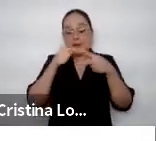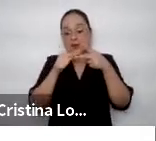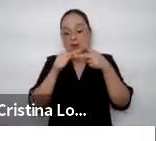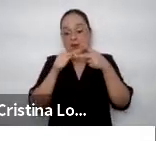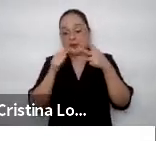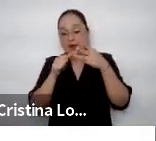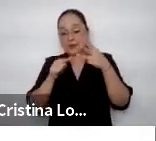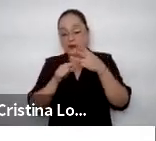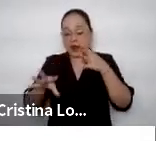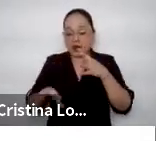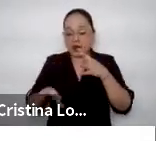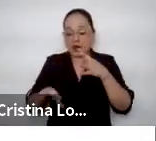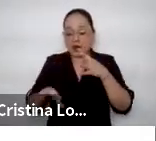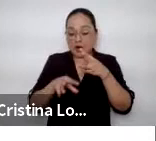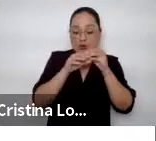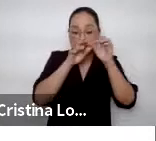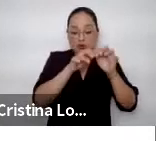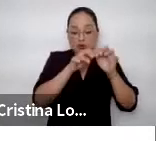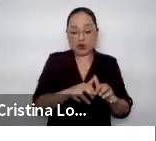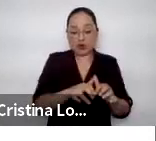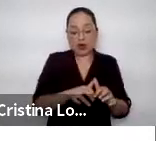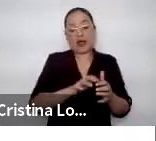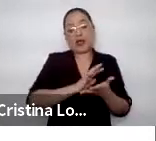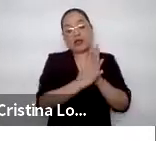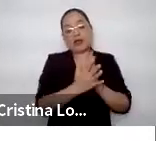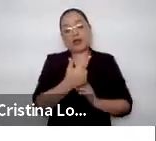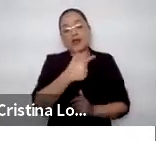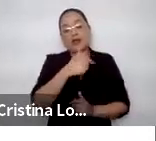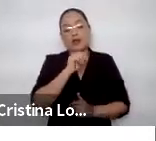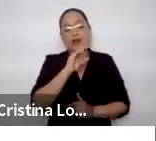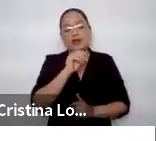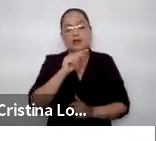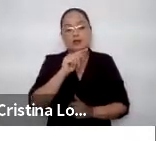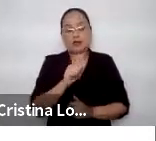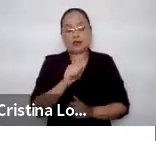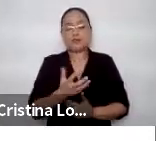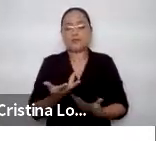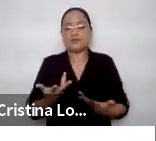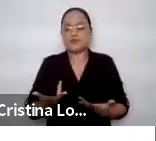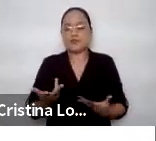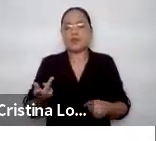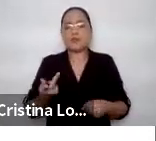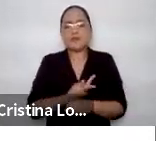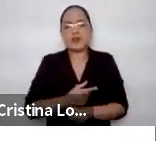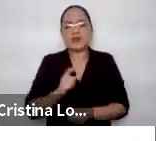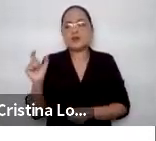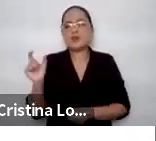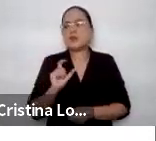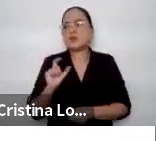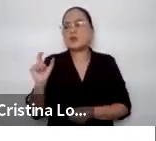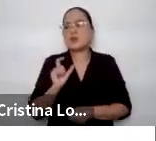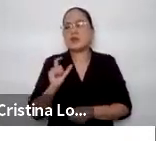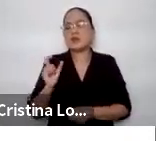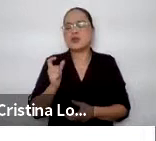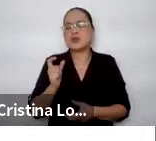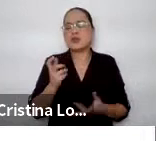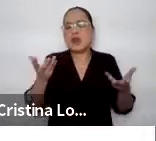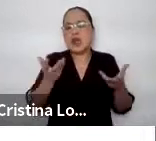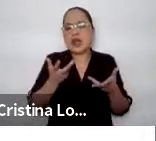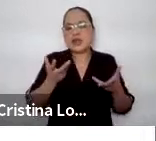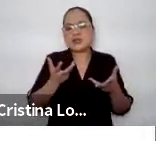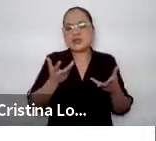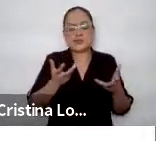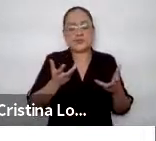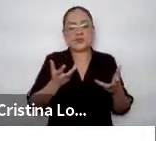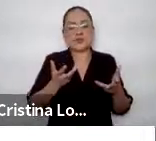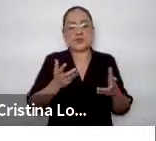Entonces, precisamente es mensual. Ahora, ¿cuándo sucede eso? En la última